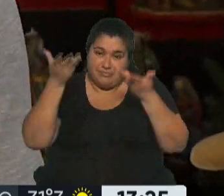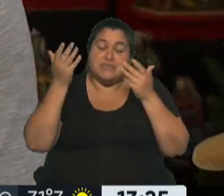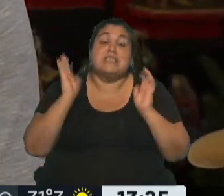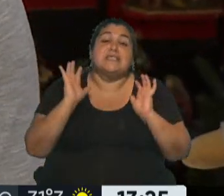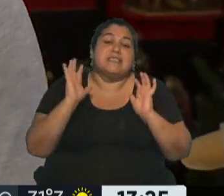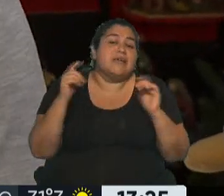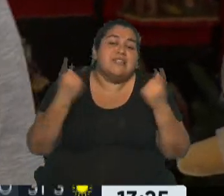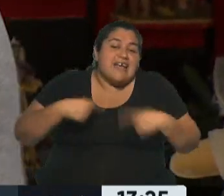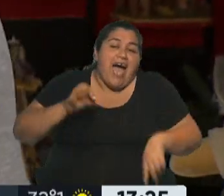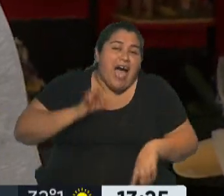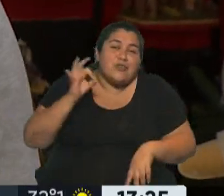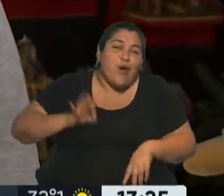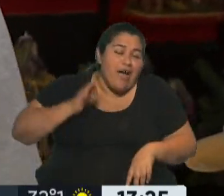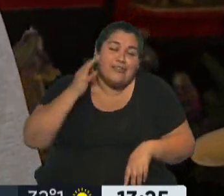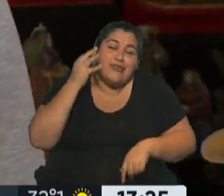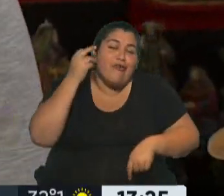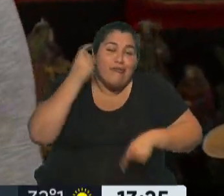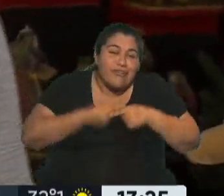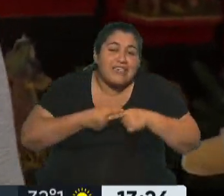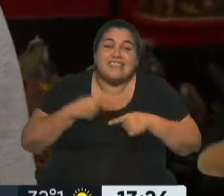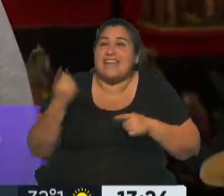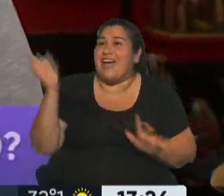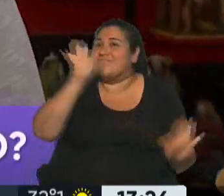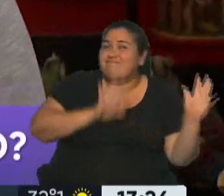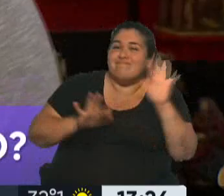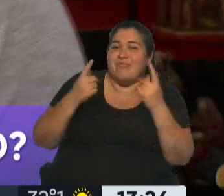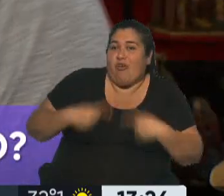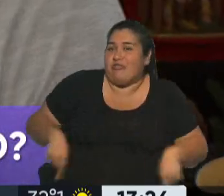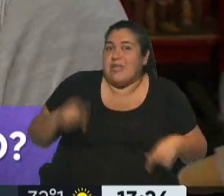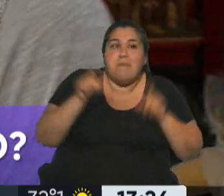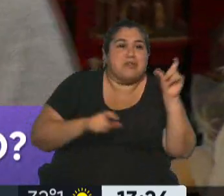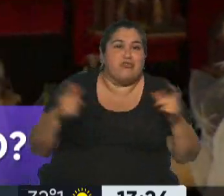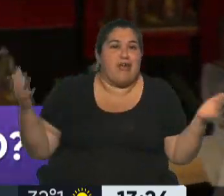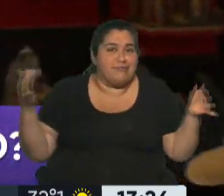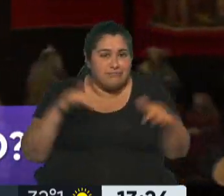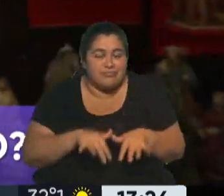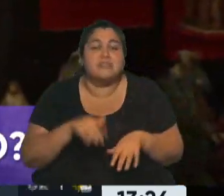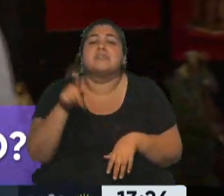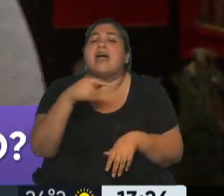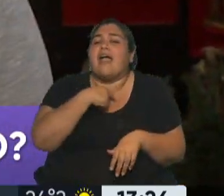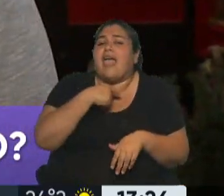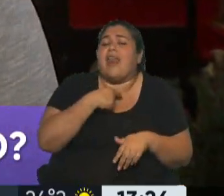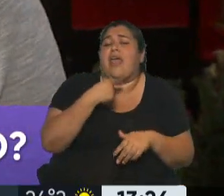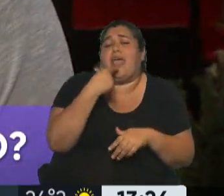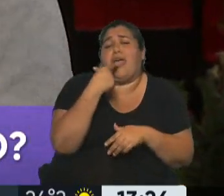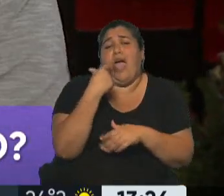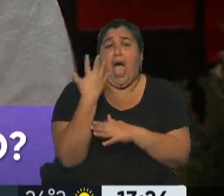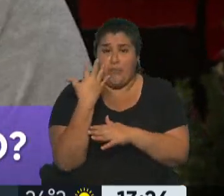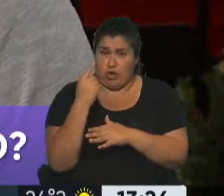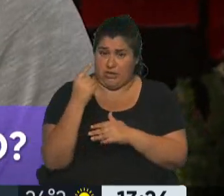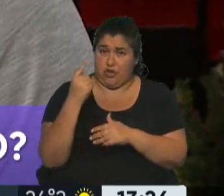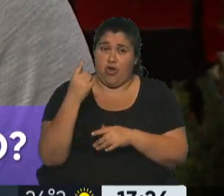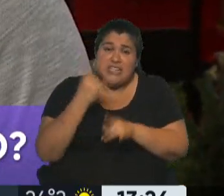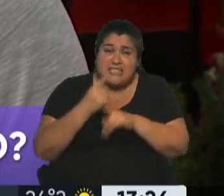como todas las fiestas, las Navidades, el local... Por suerte está lleno y la gente está comprando. La gente viene a cambiar el arbolito porque hay una tradición que dice que cada 7 años